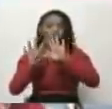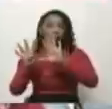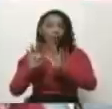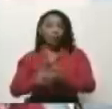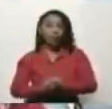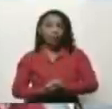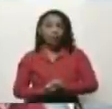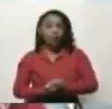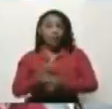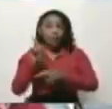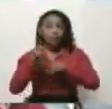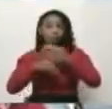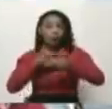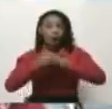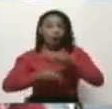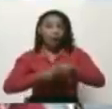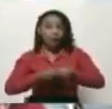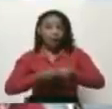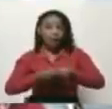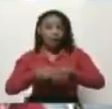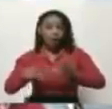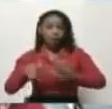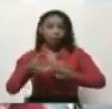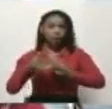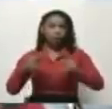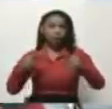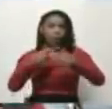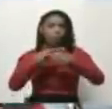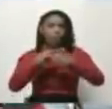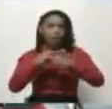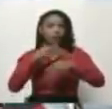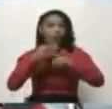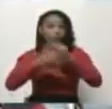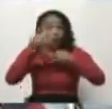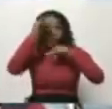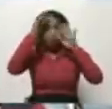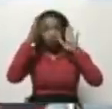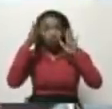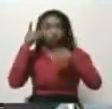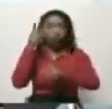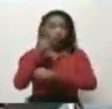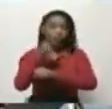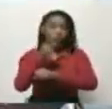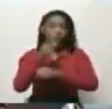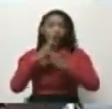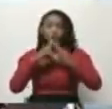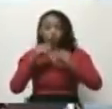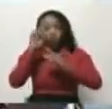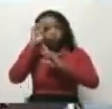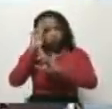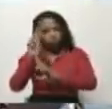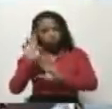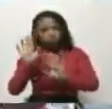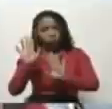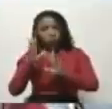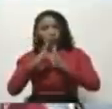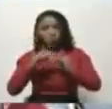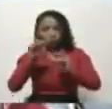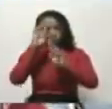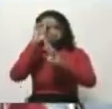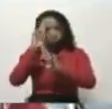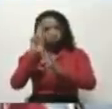1999. Y eso genera contradicciones que hay que atender. Con todo respeto, con todo